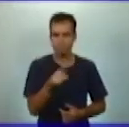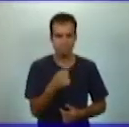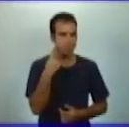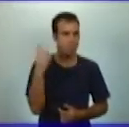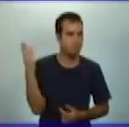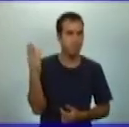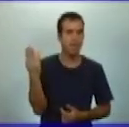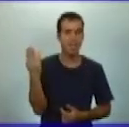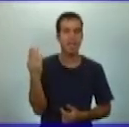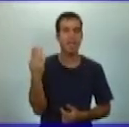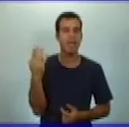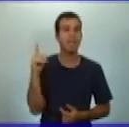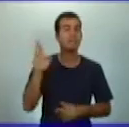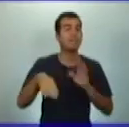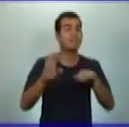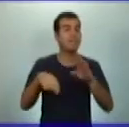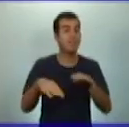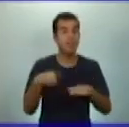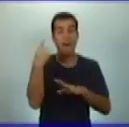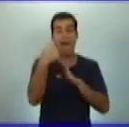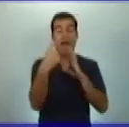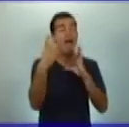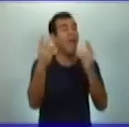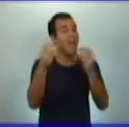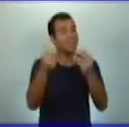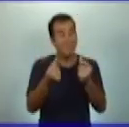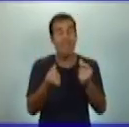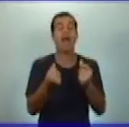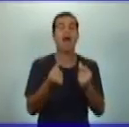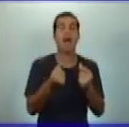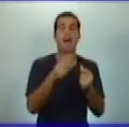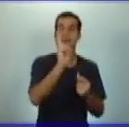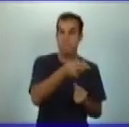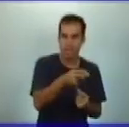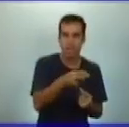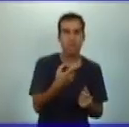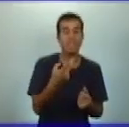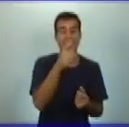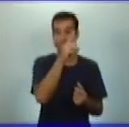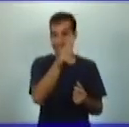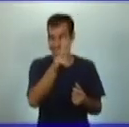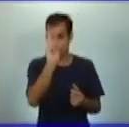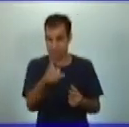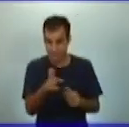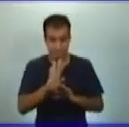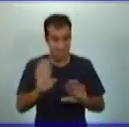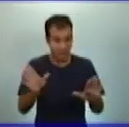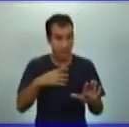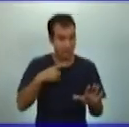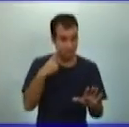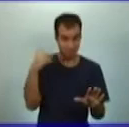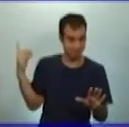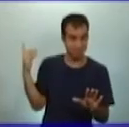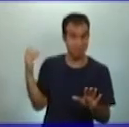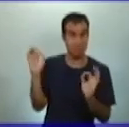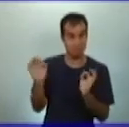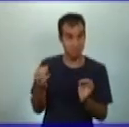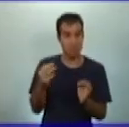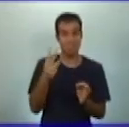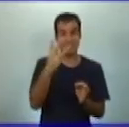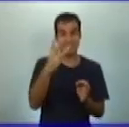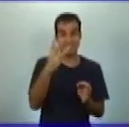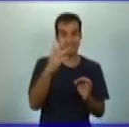está determinada por la cantidad de protones que tiene. Si tiene 13 protones, porque ya vimos que tiene 3 electrones